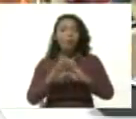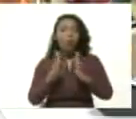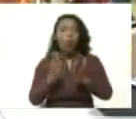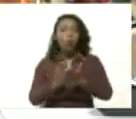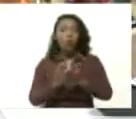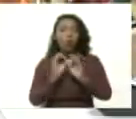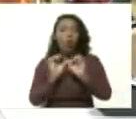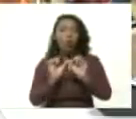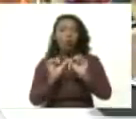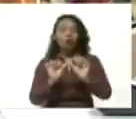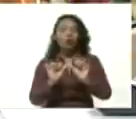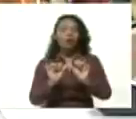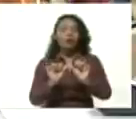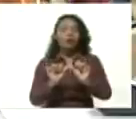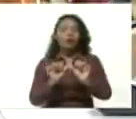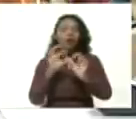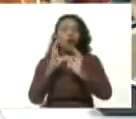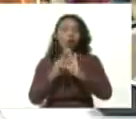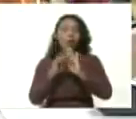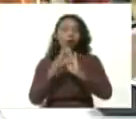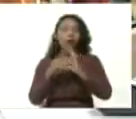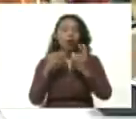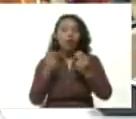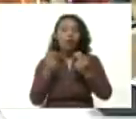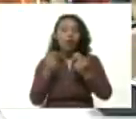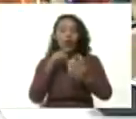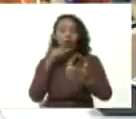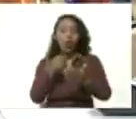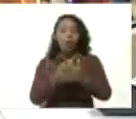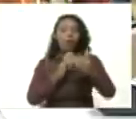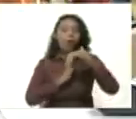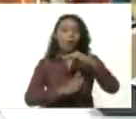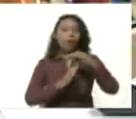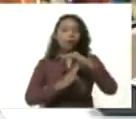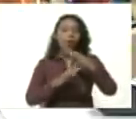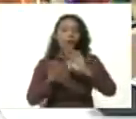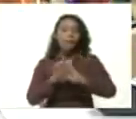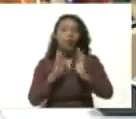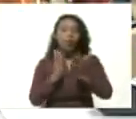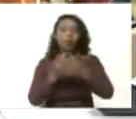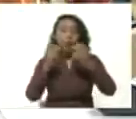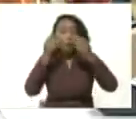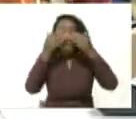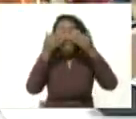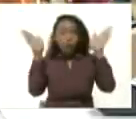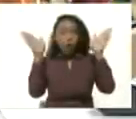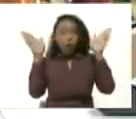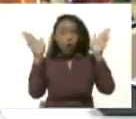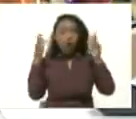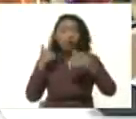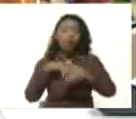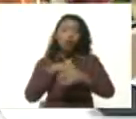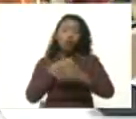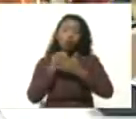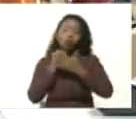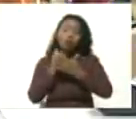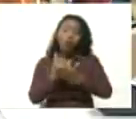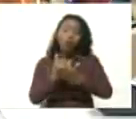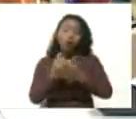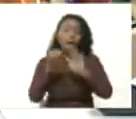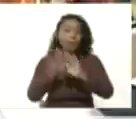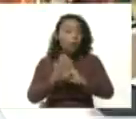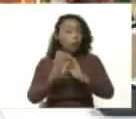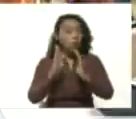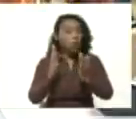seguir robando el dinero a nombre de los migrantes, que el mundo abra los ojos y nosotros ayudemos a que el